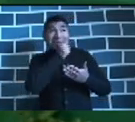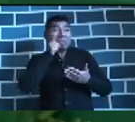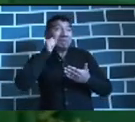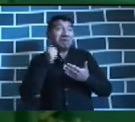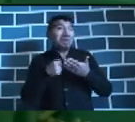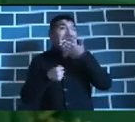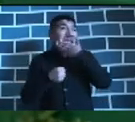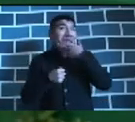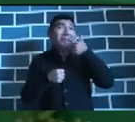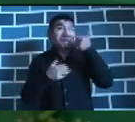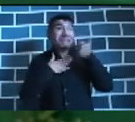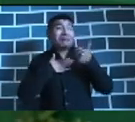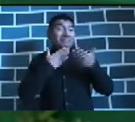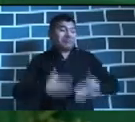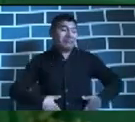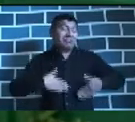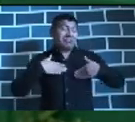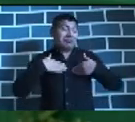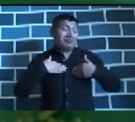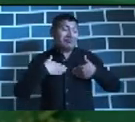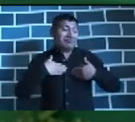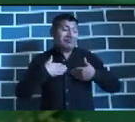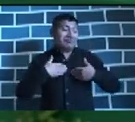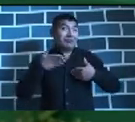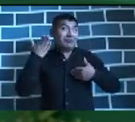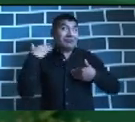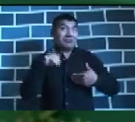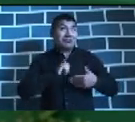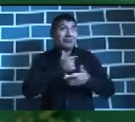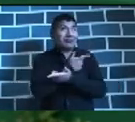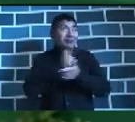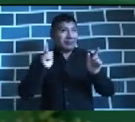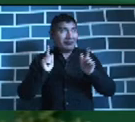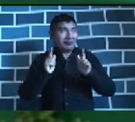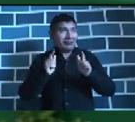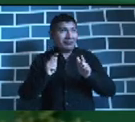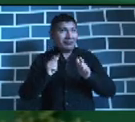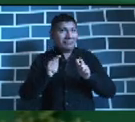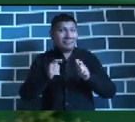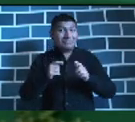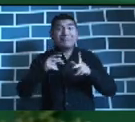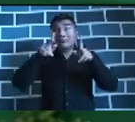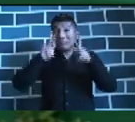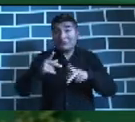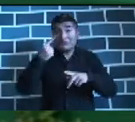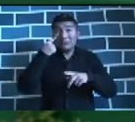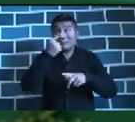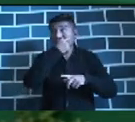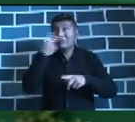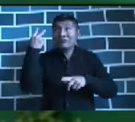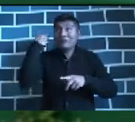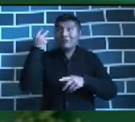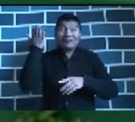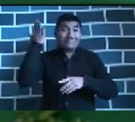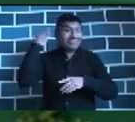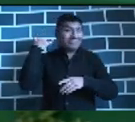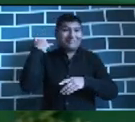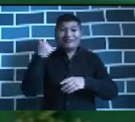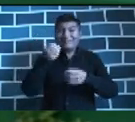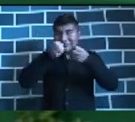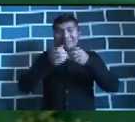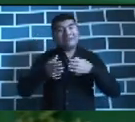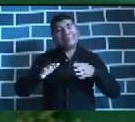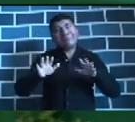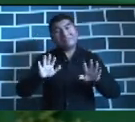lo que la comodidad que tenía anterior quién está mirando siempre atrás nos sirve para el reino de dios